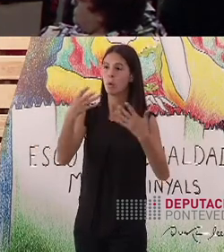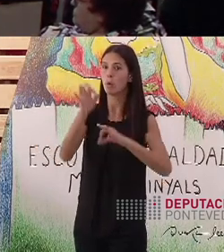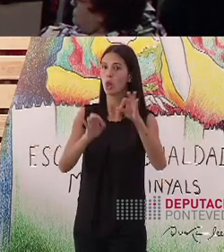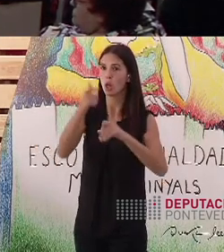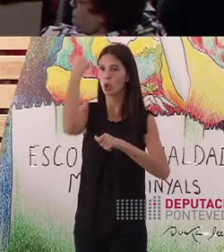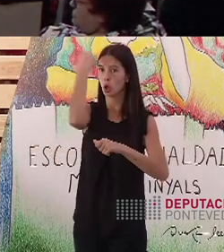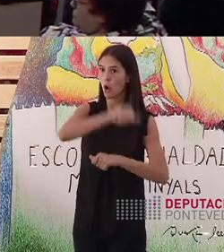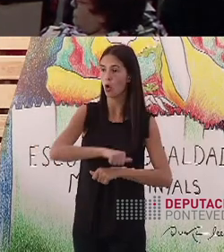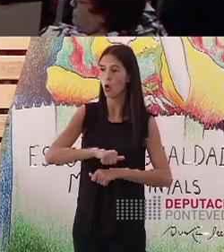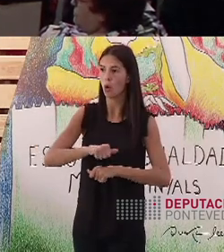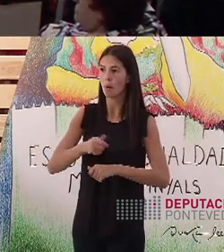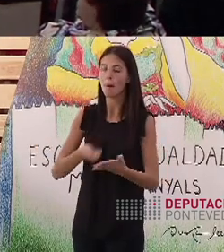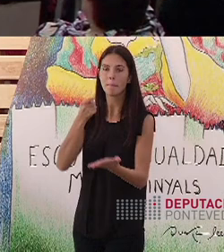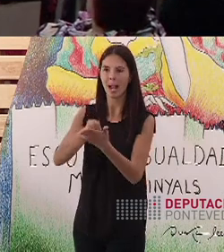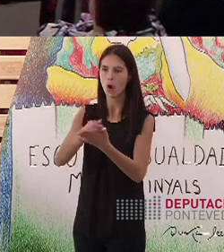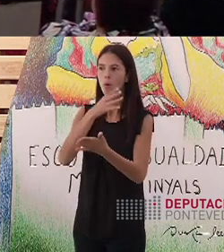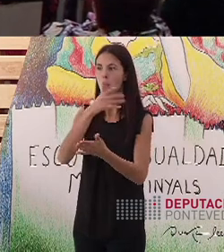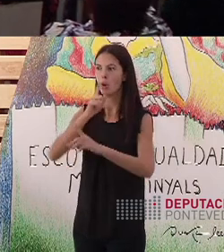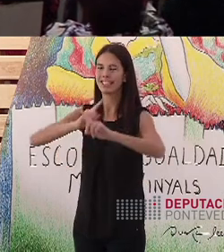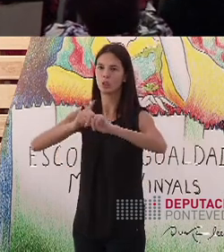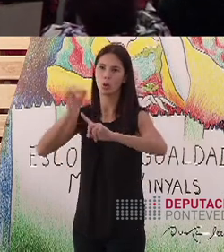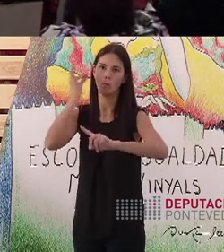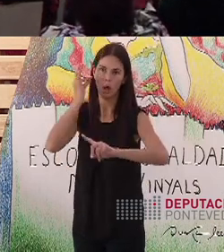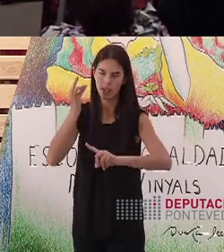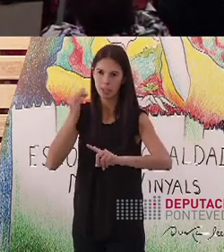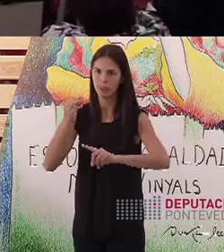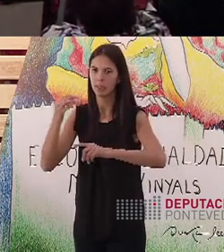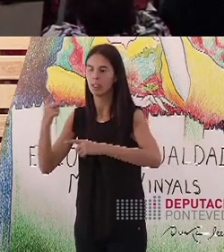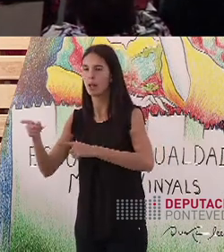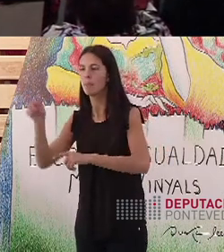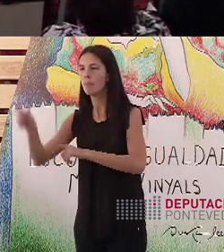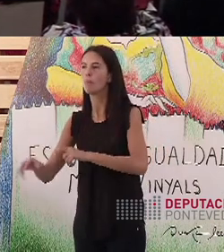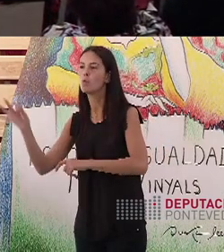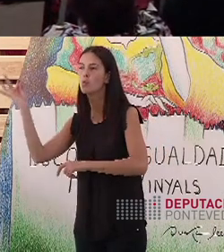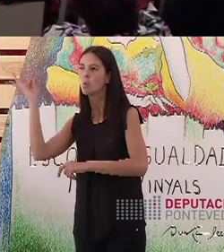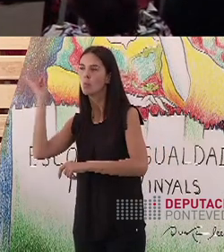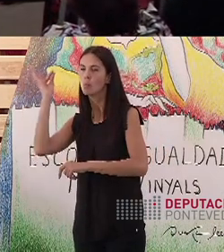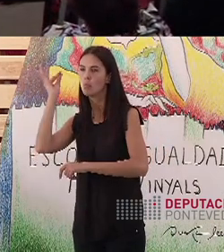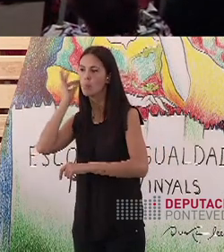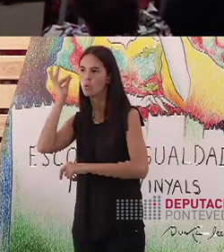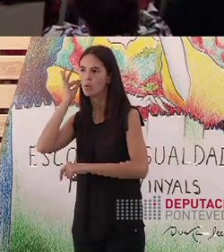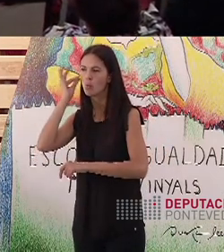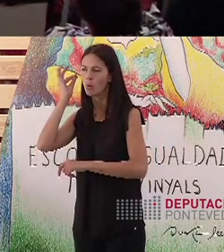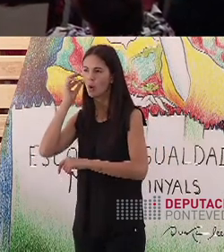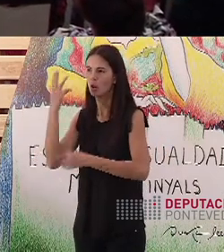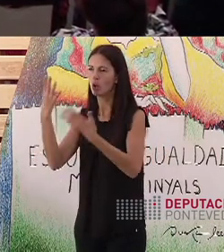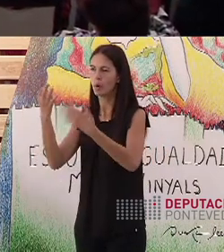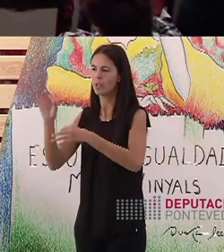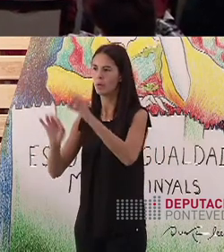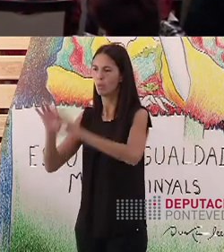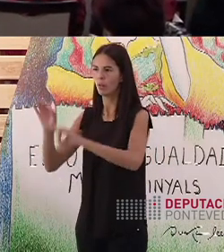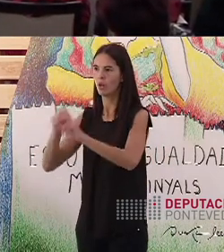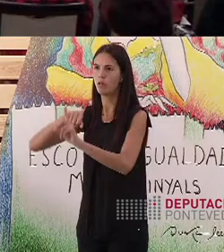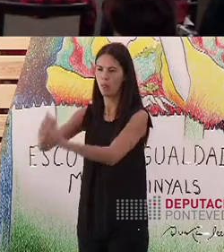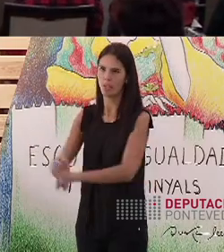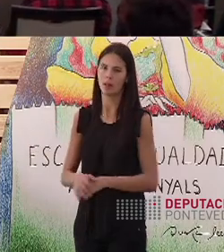momento por manter relacións sexuais e que o 90% das mulleres que exercen a prostitución fanno forzadas. Sen embargo, como ten